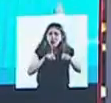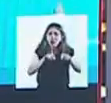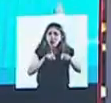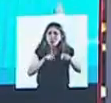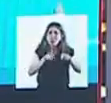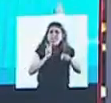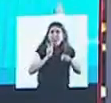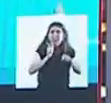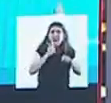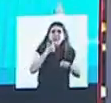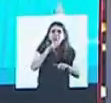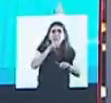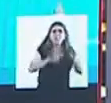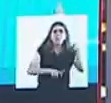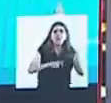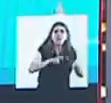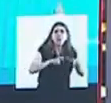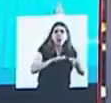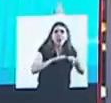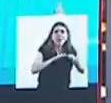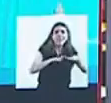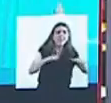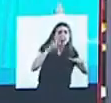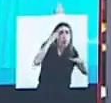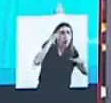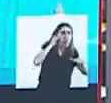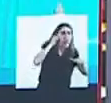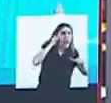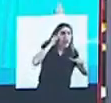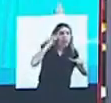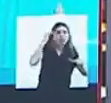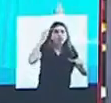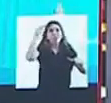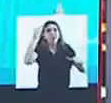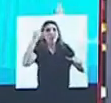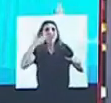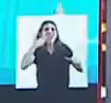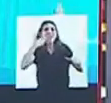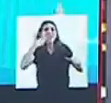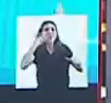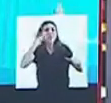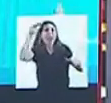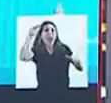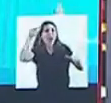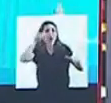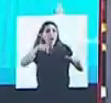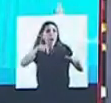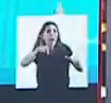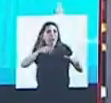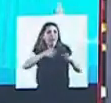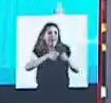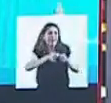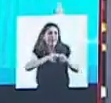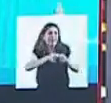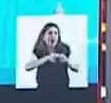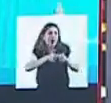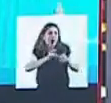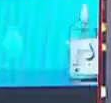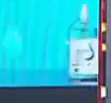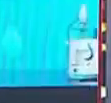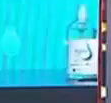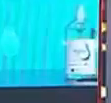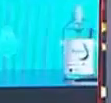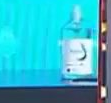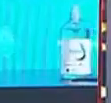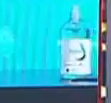necesidad, no van a cumplir con esas restricciones. Y esto ya se sabe que es así, y se comprobó en diferentes países del mundo, incluso en aquellos países mucho más